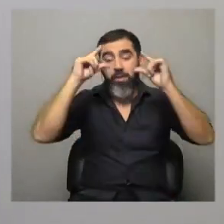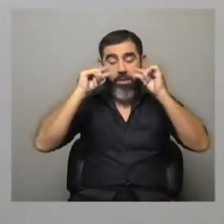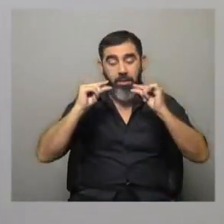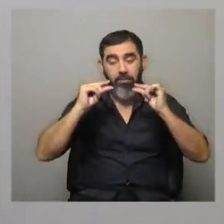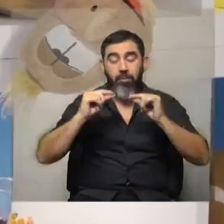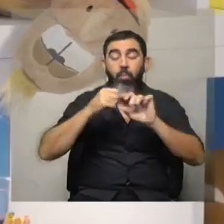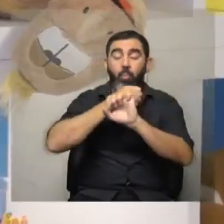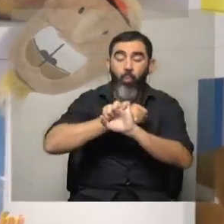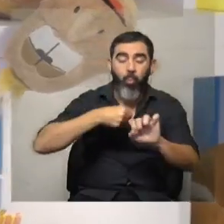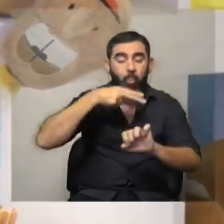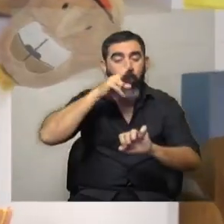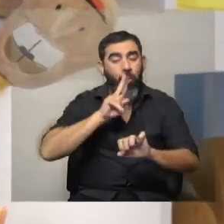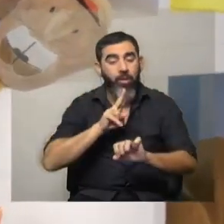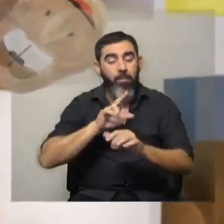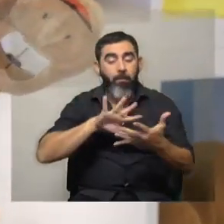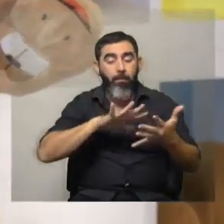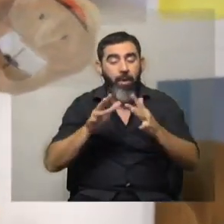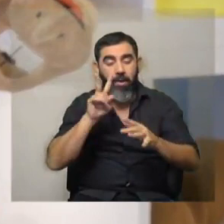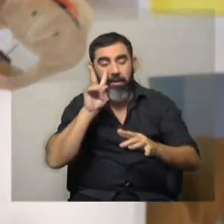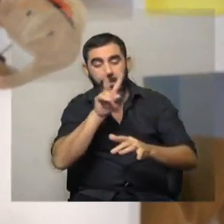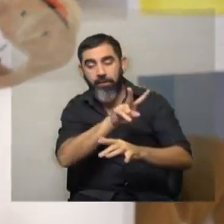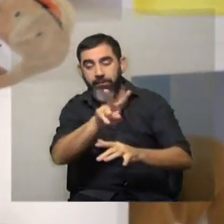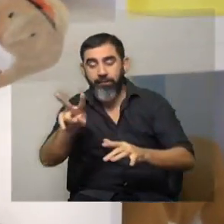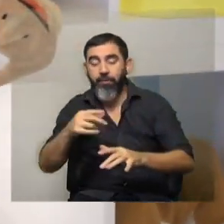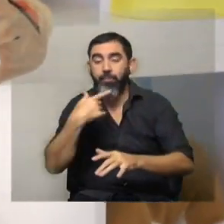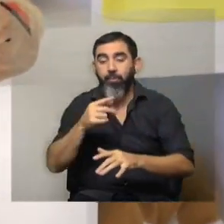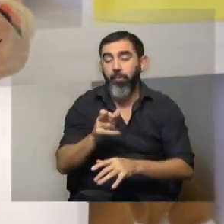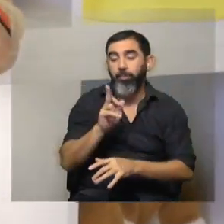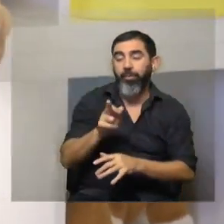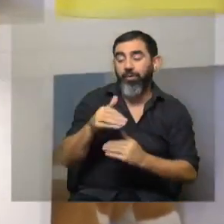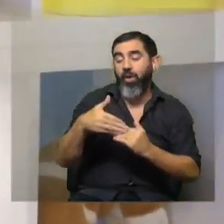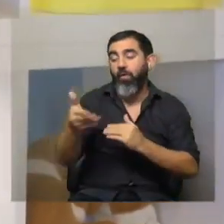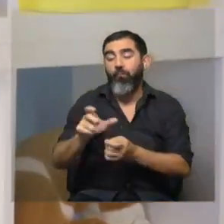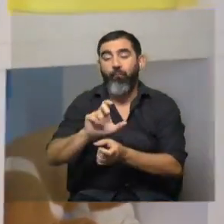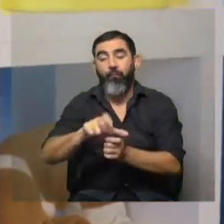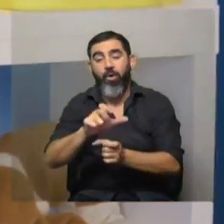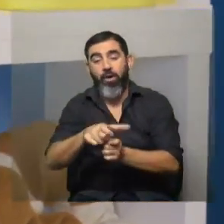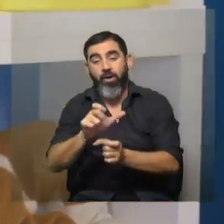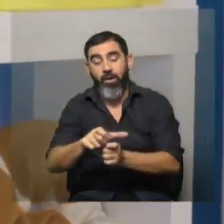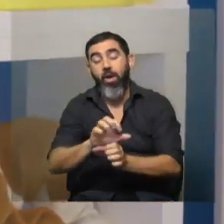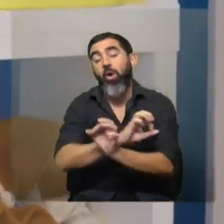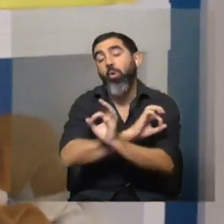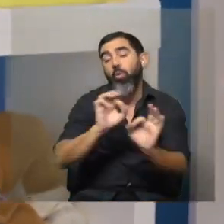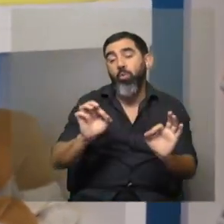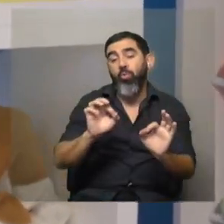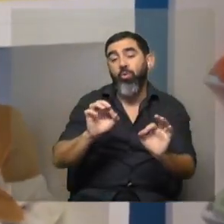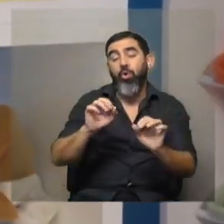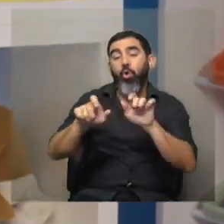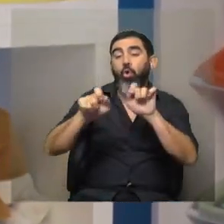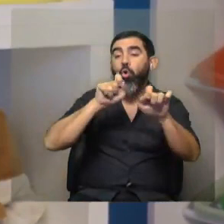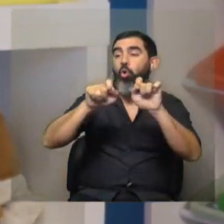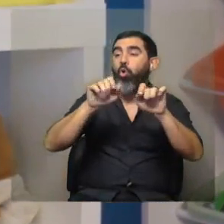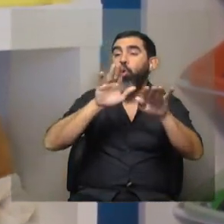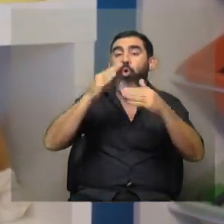conductas parecidas a las de la vigilia, pero inapropiadas, como por ejemplo orinar fuera del baño, o por ejemplo abrir el ropero y